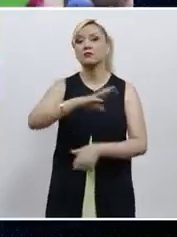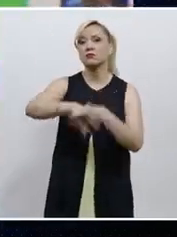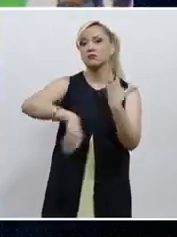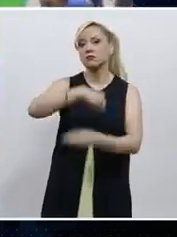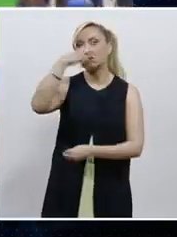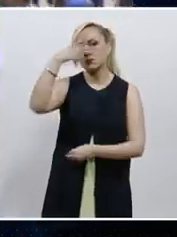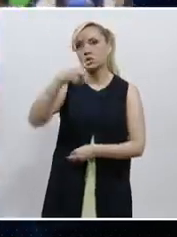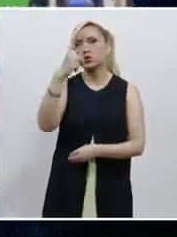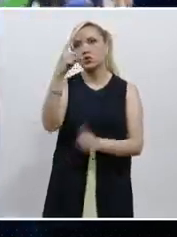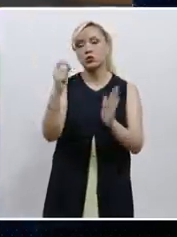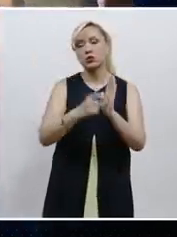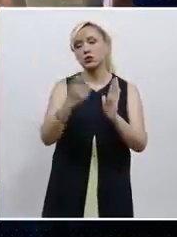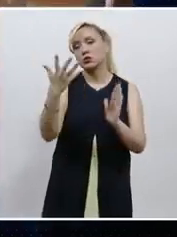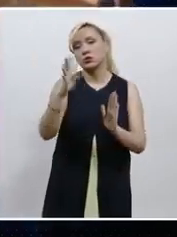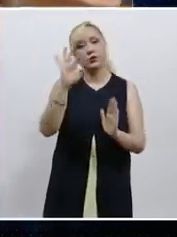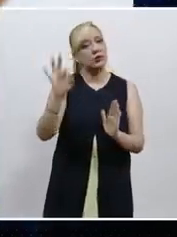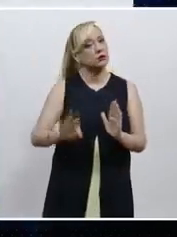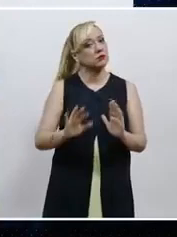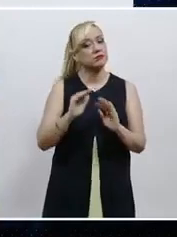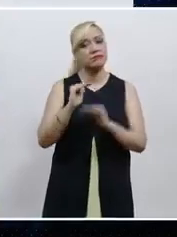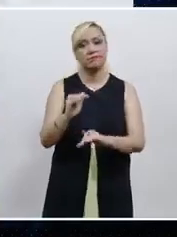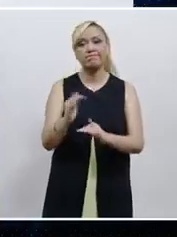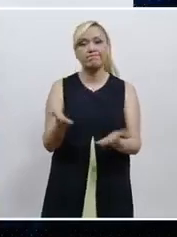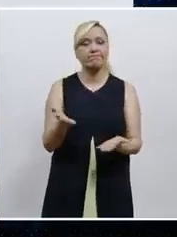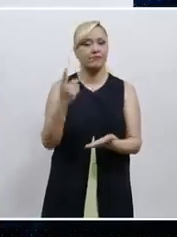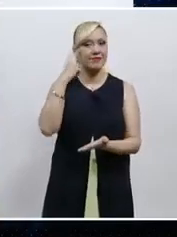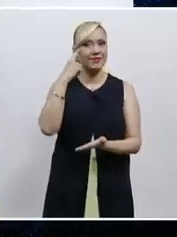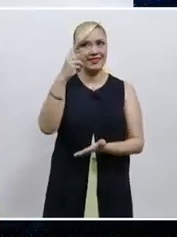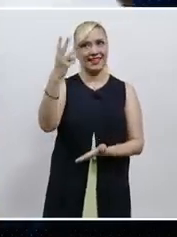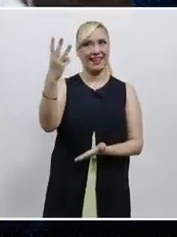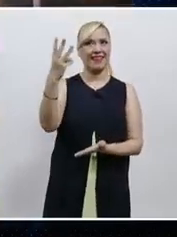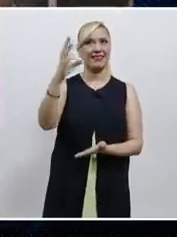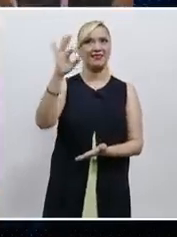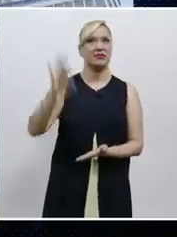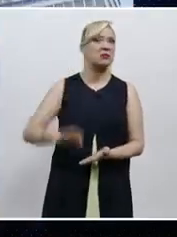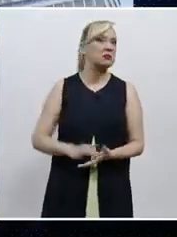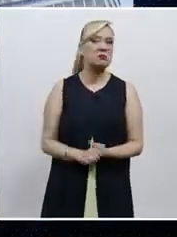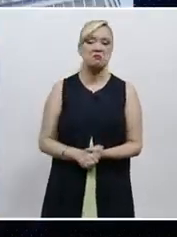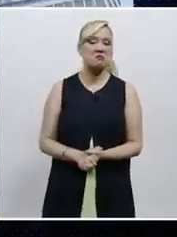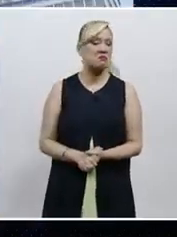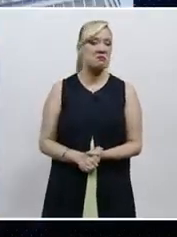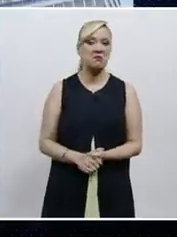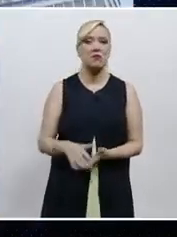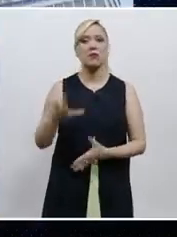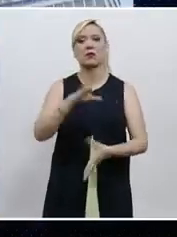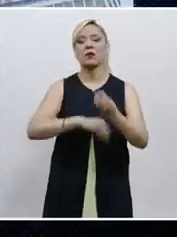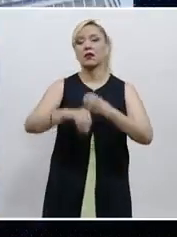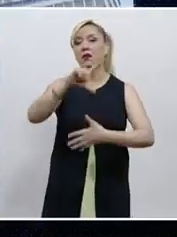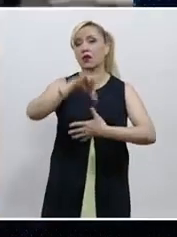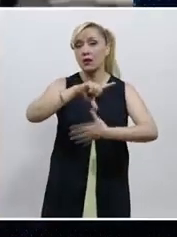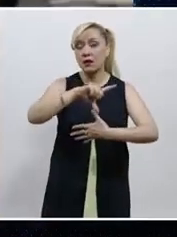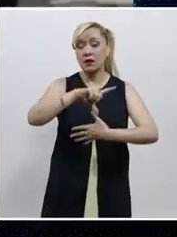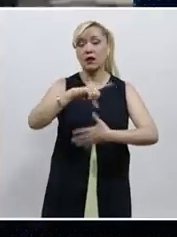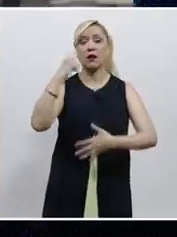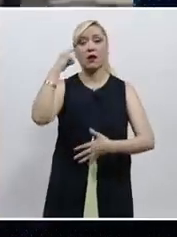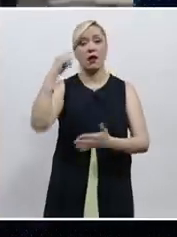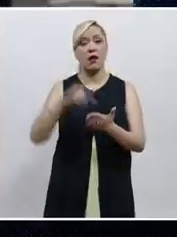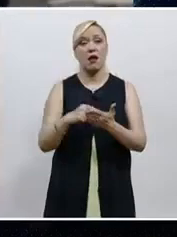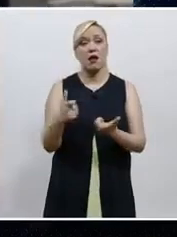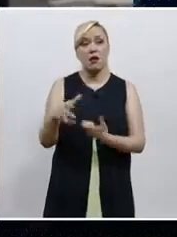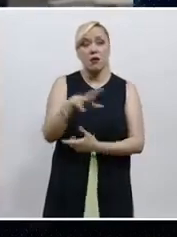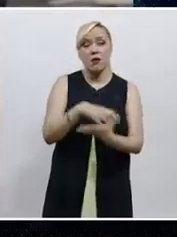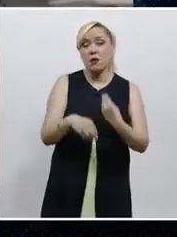a 1.5%, la mitad de lo proyectado por la Secretaría de Hacienda, mientras que para América Latina prevé un crecimiento